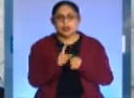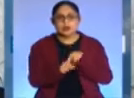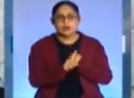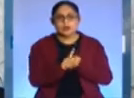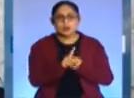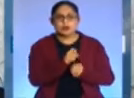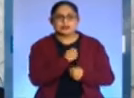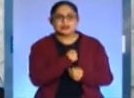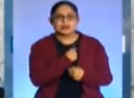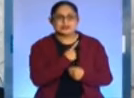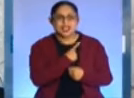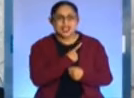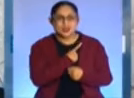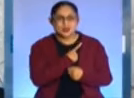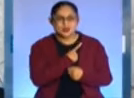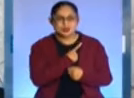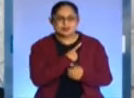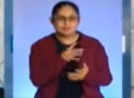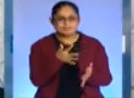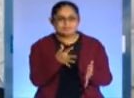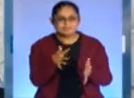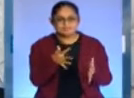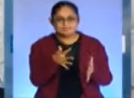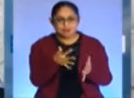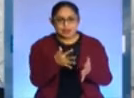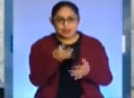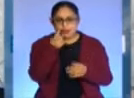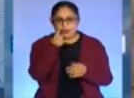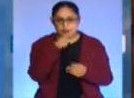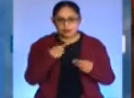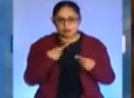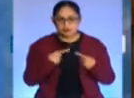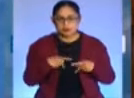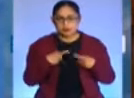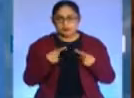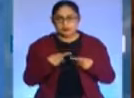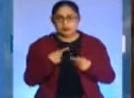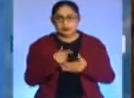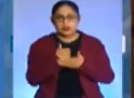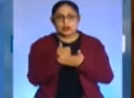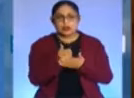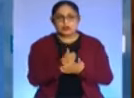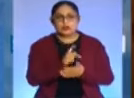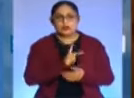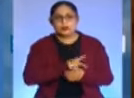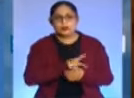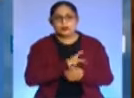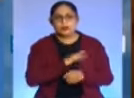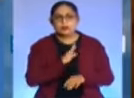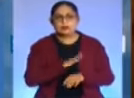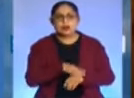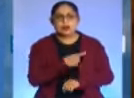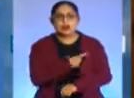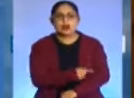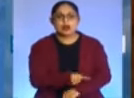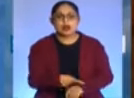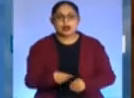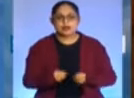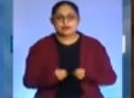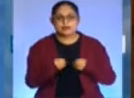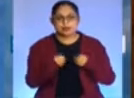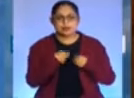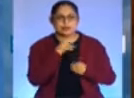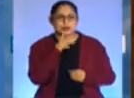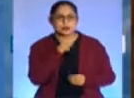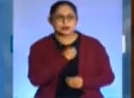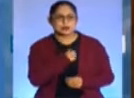de salud crónica llevadero que permite a las personas que vivan con el virus y tener una larga vida y saludable.